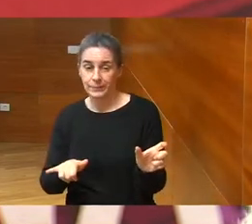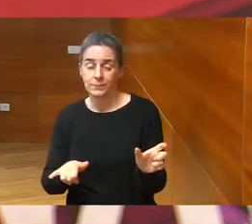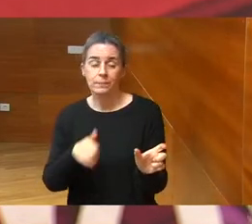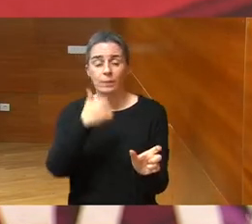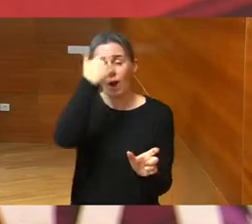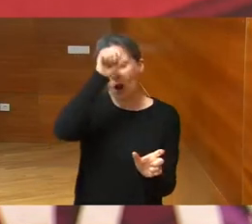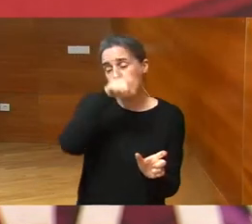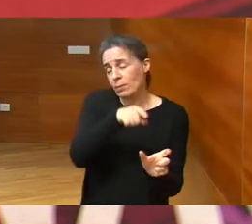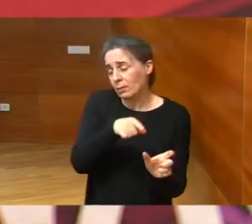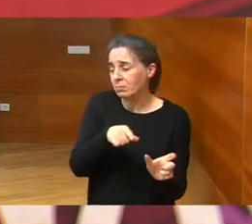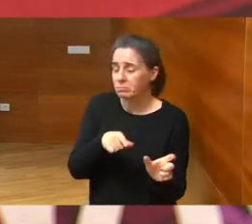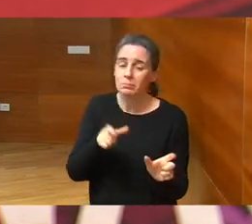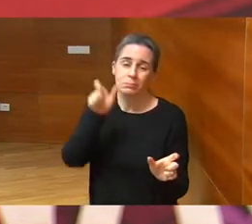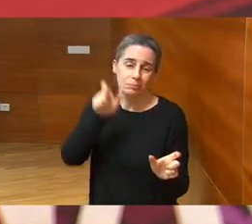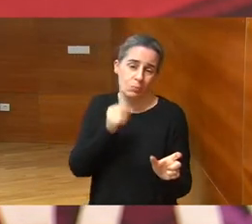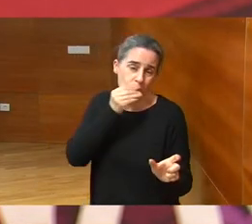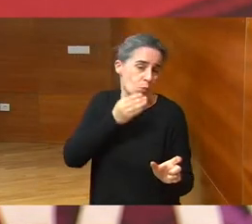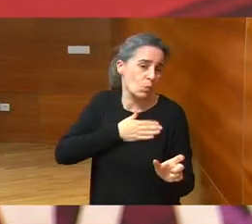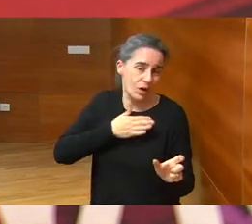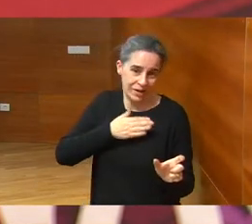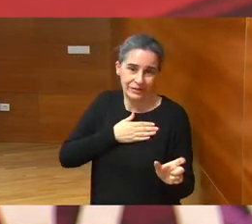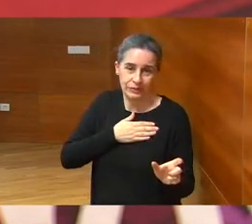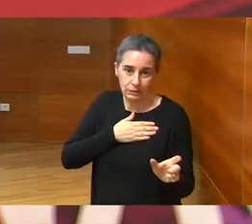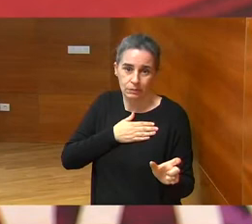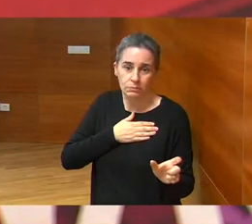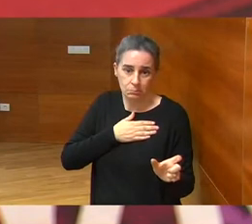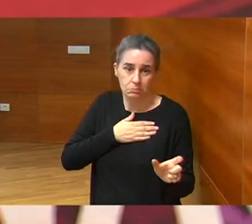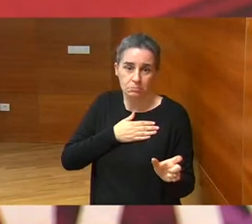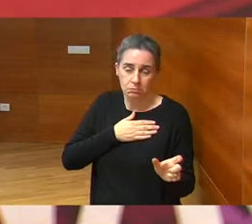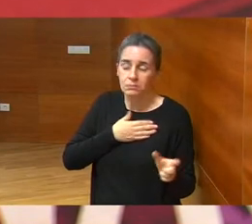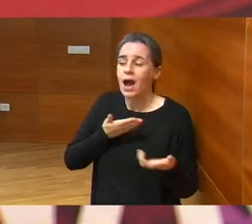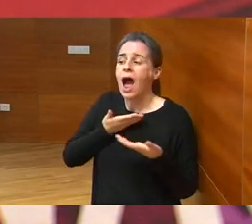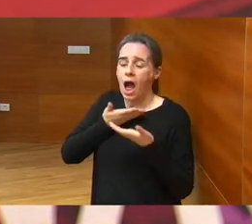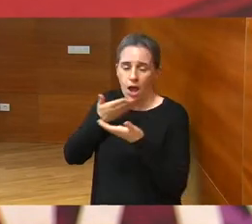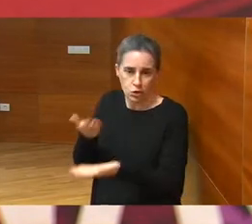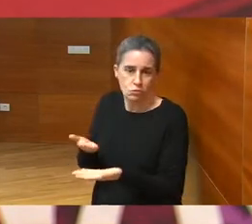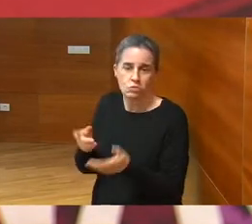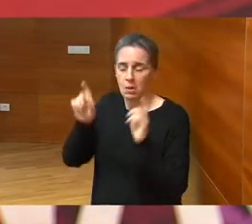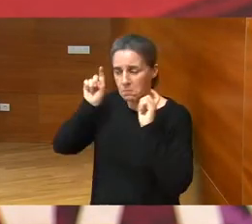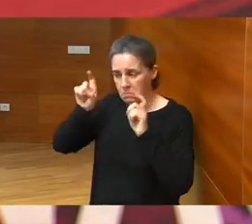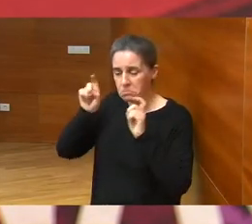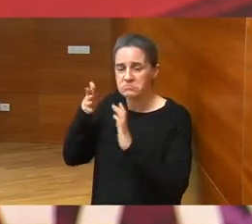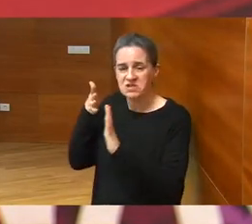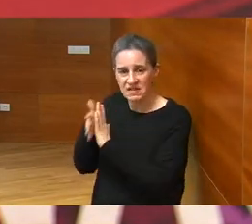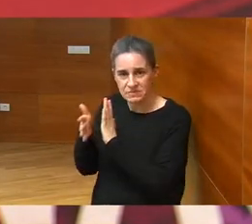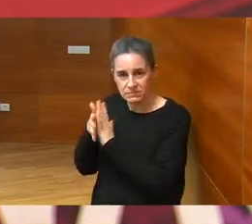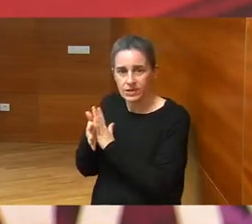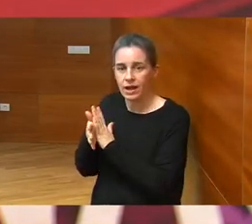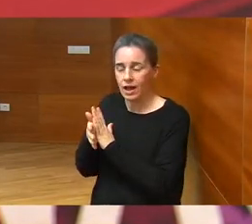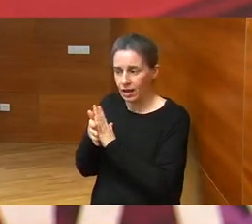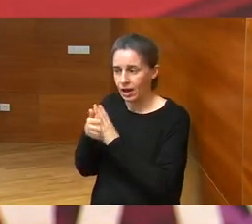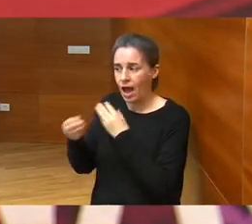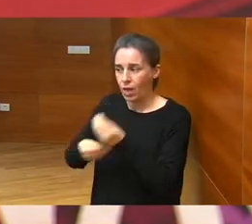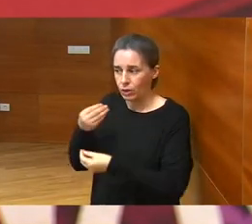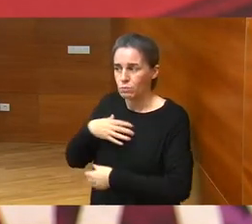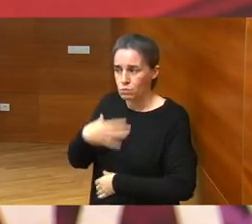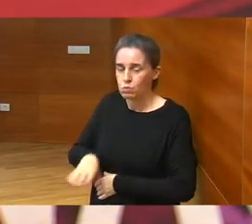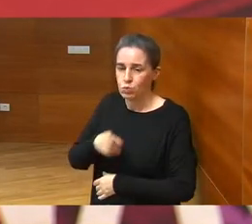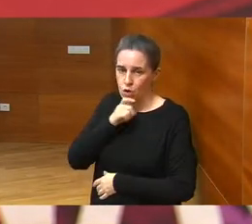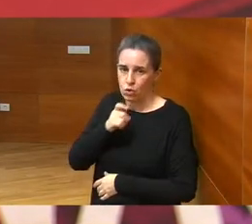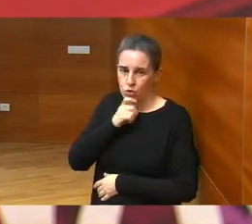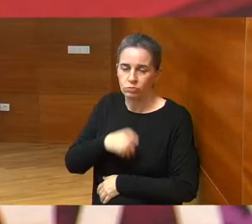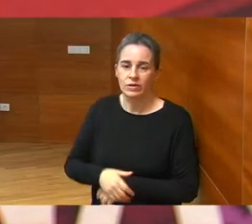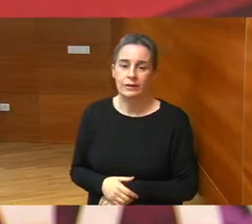y me voy a persona pues ya presta ayuda Cómo puede realmente fácil hacerlo